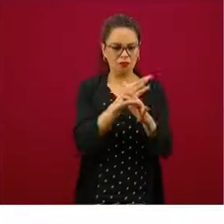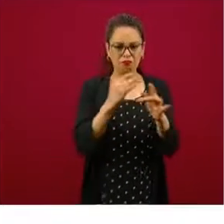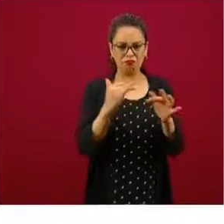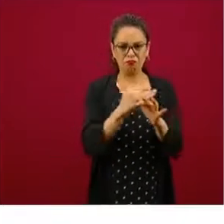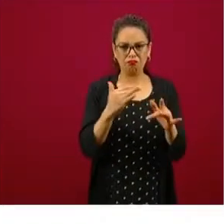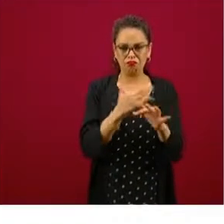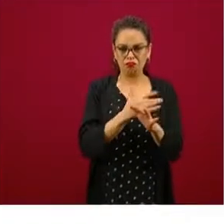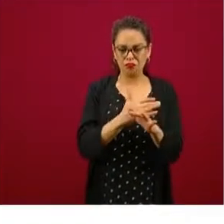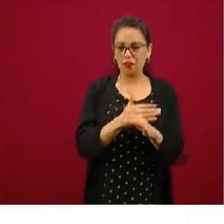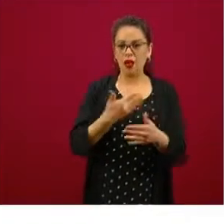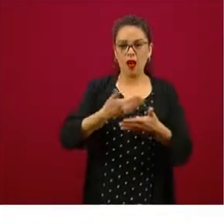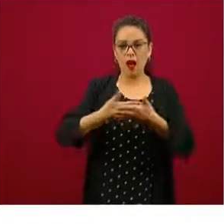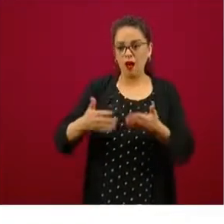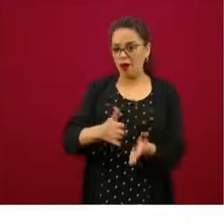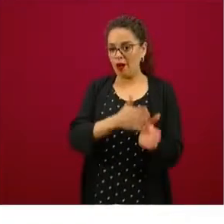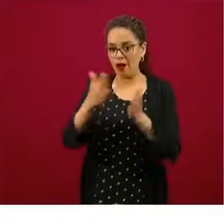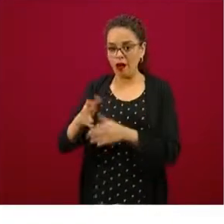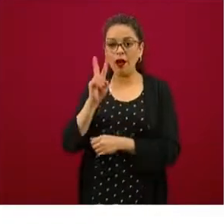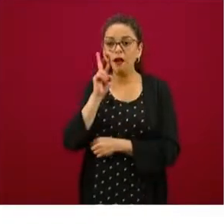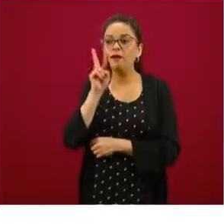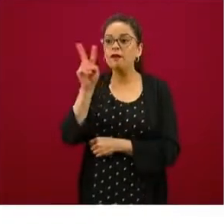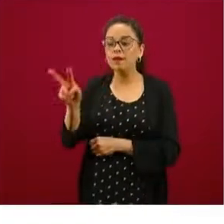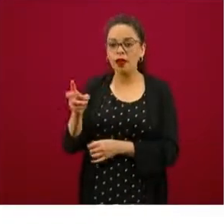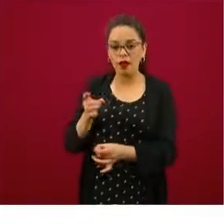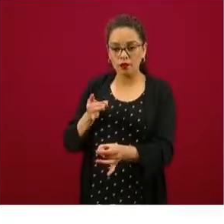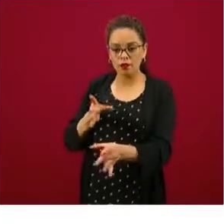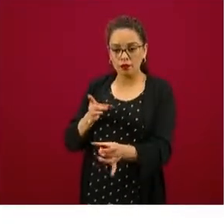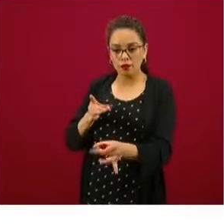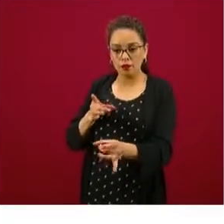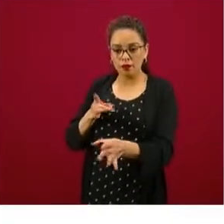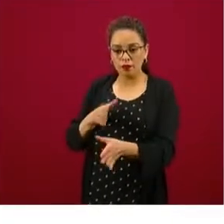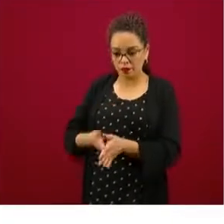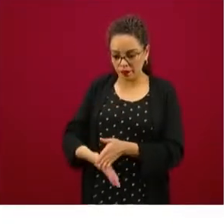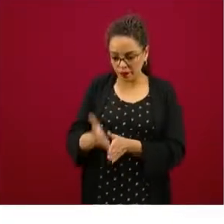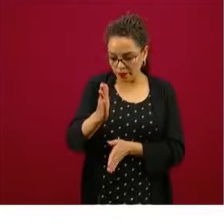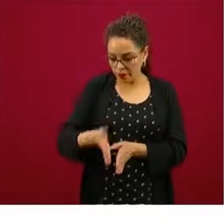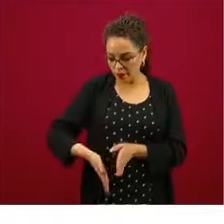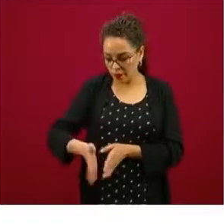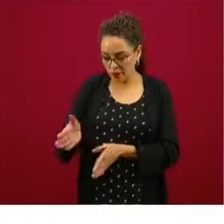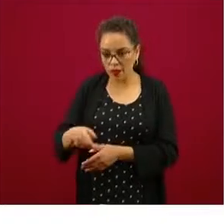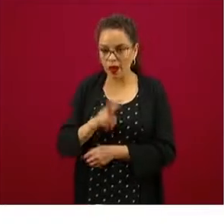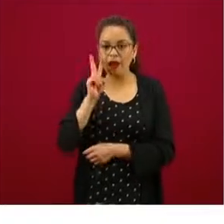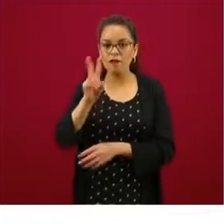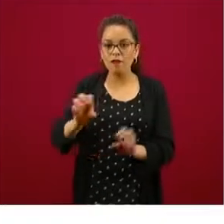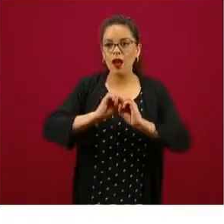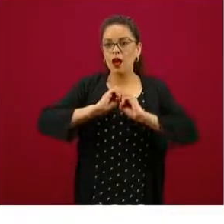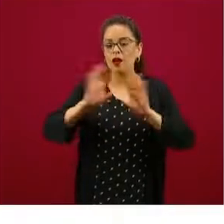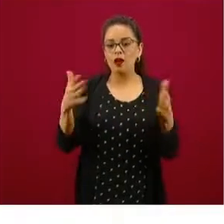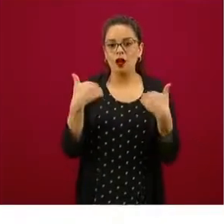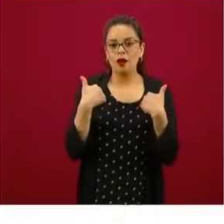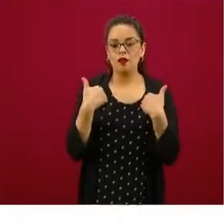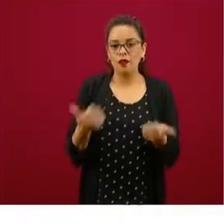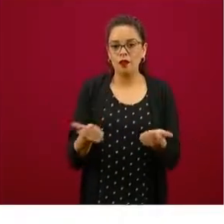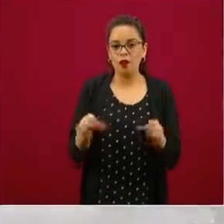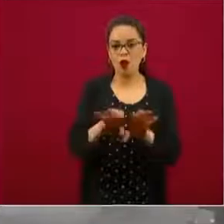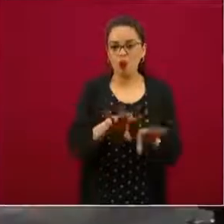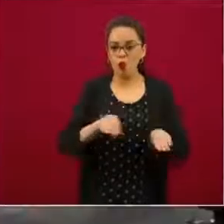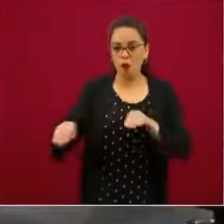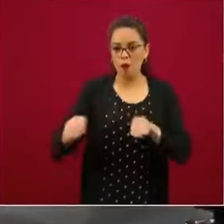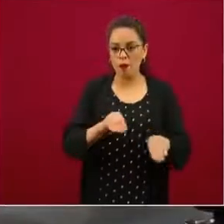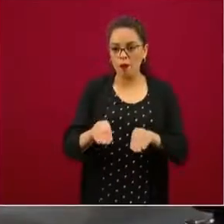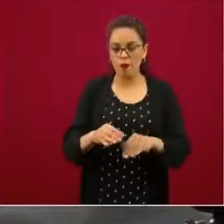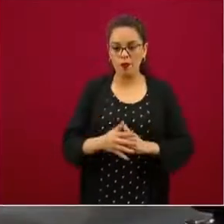ingeniería, que tienen que haber señales claras. Ustedes mismos, antes de si ven hace un año la conferencia, pues se